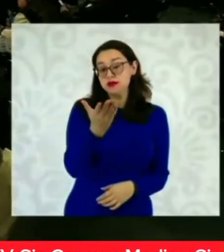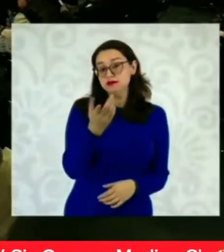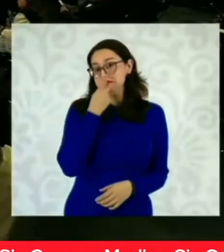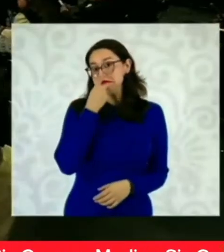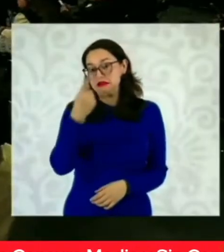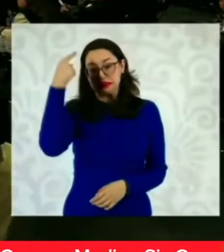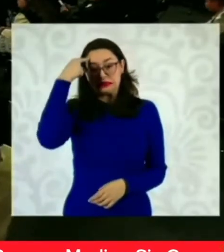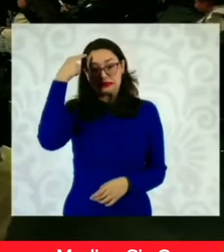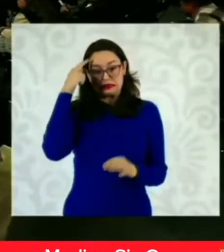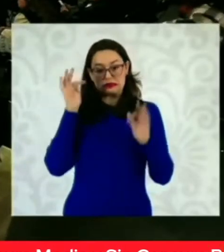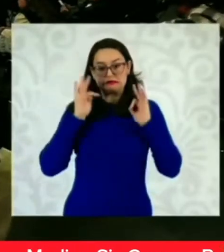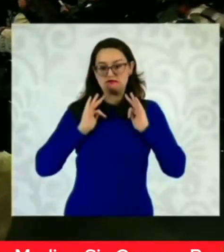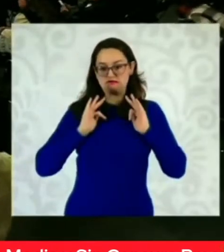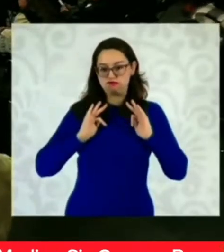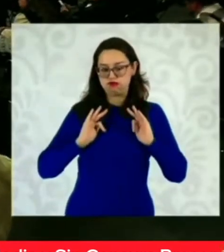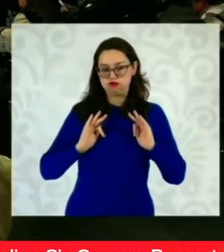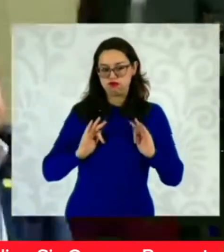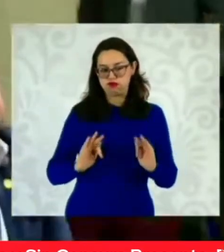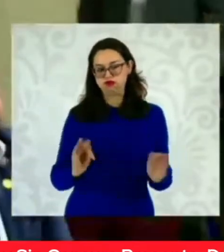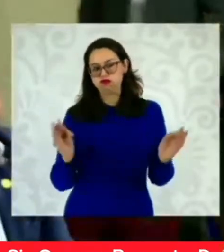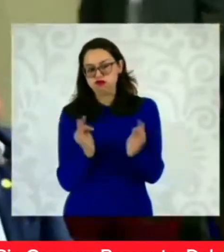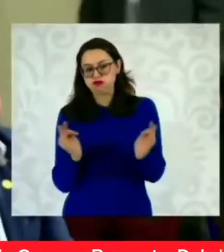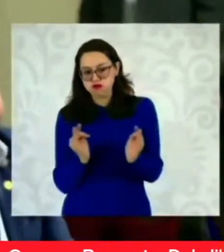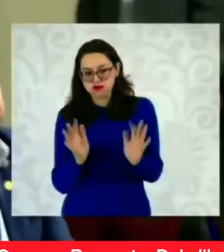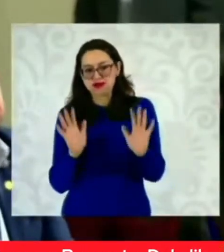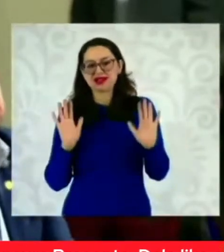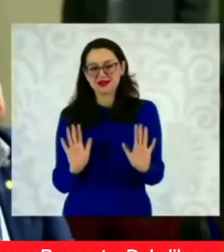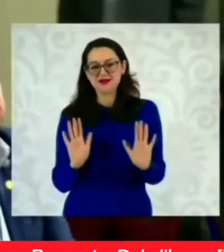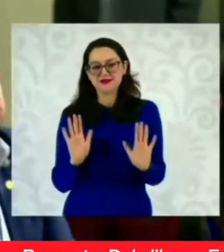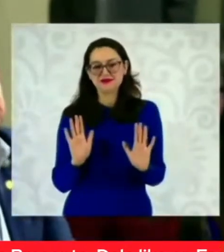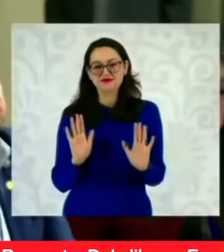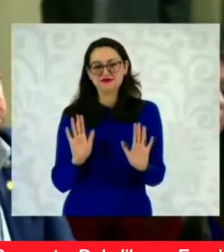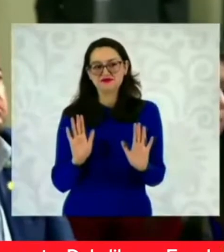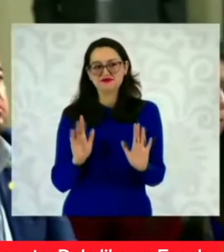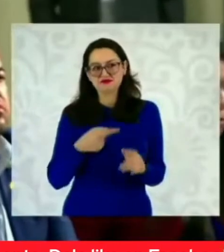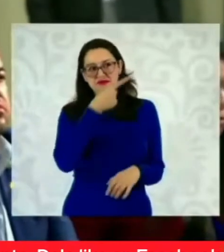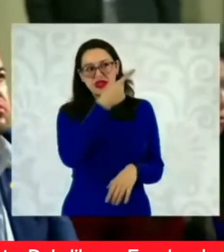negociar con el presidente de Estados Unidos.